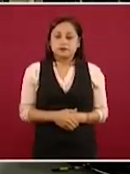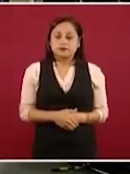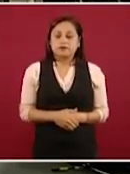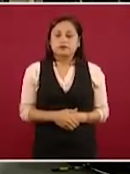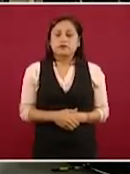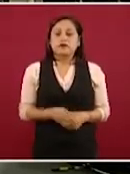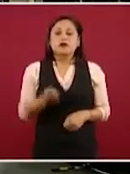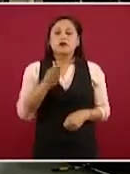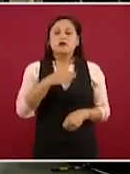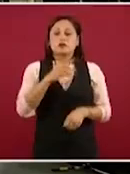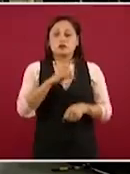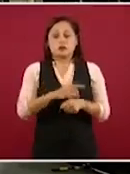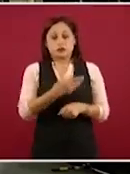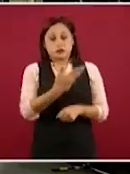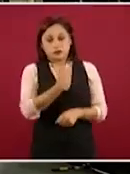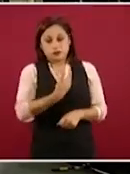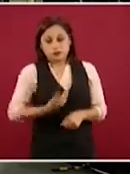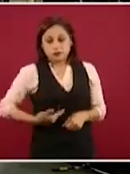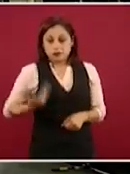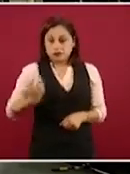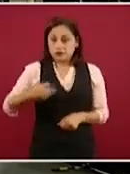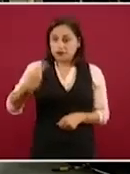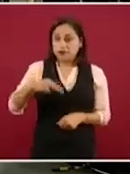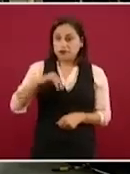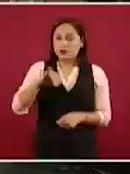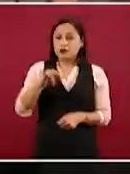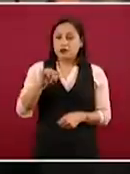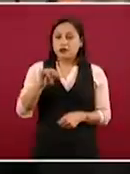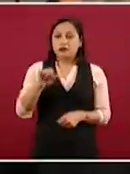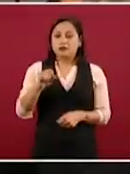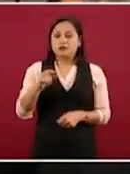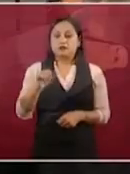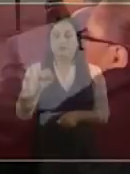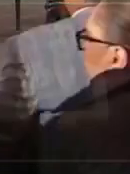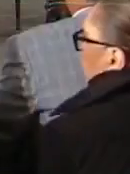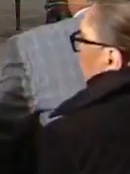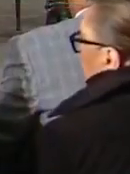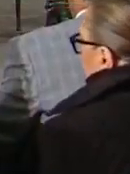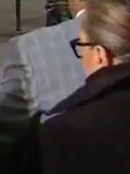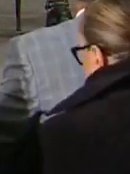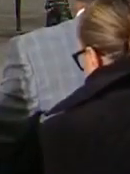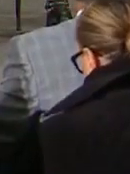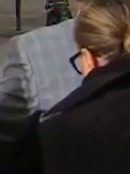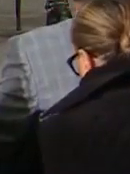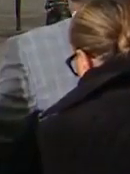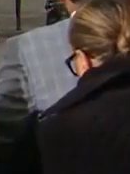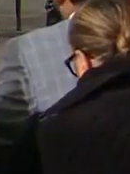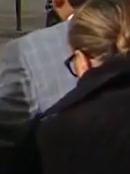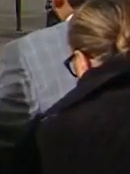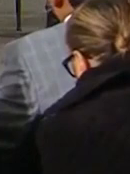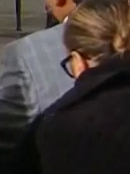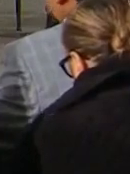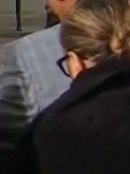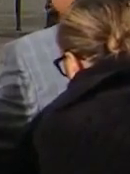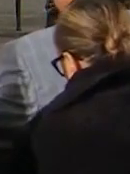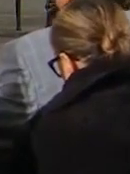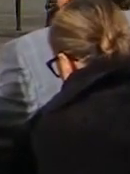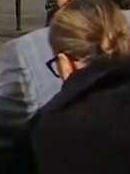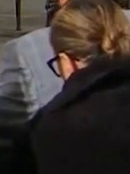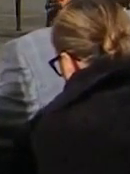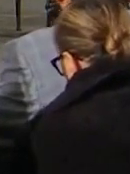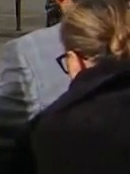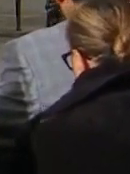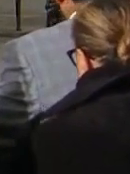Buenos días, presidente. Hans Salazar, de ZMG, grupo político y Zócalo Virtual. Sobre el tema de las